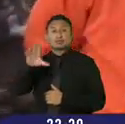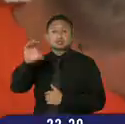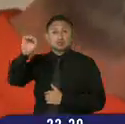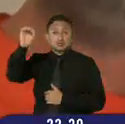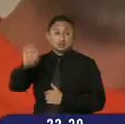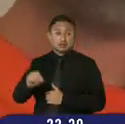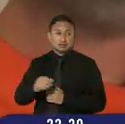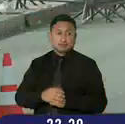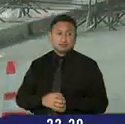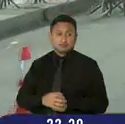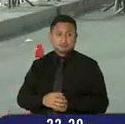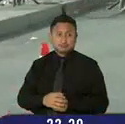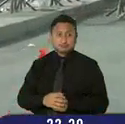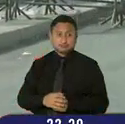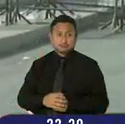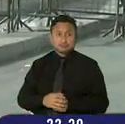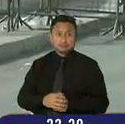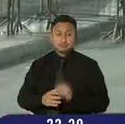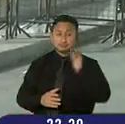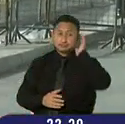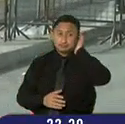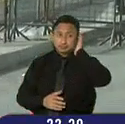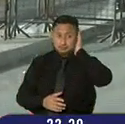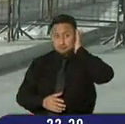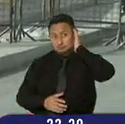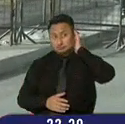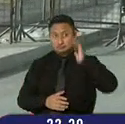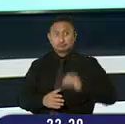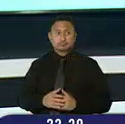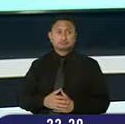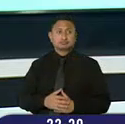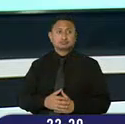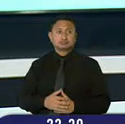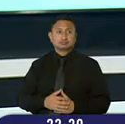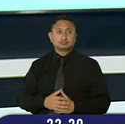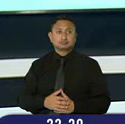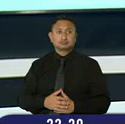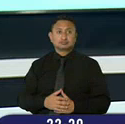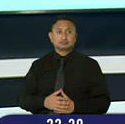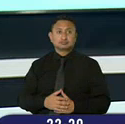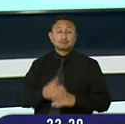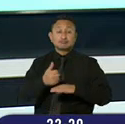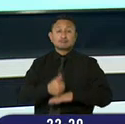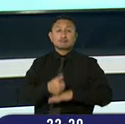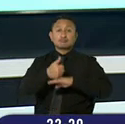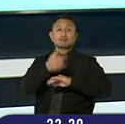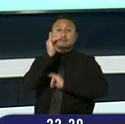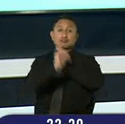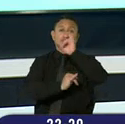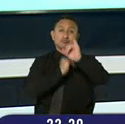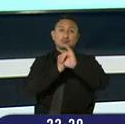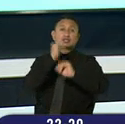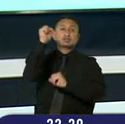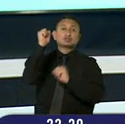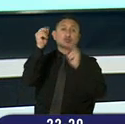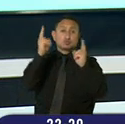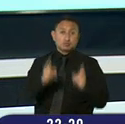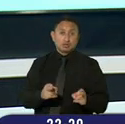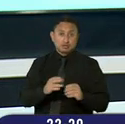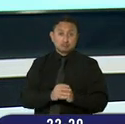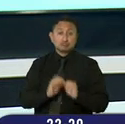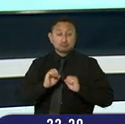hacinamiento. Informó Javier Rosero. La Corte Interamericana de Derechos Humanos determinó